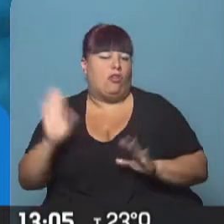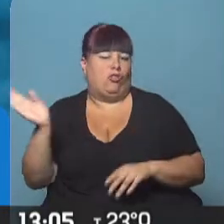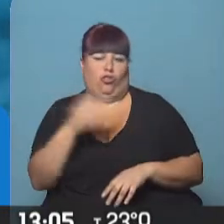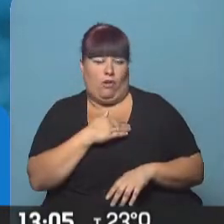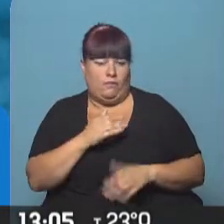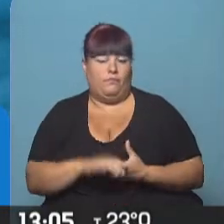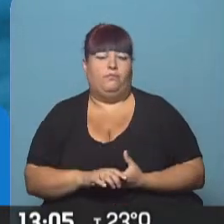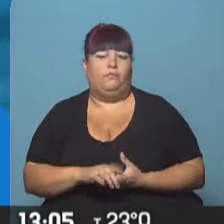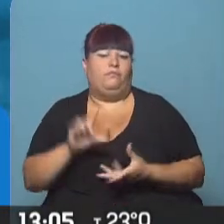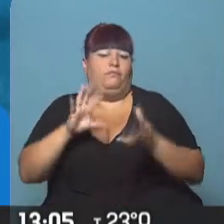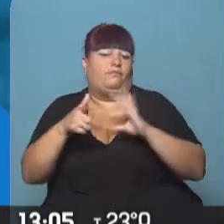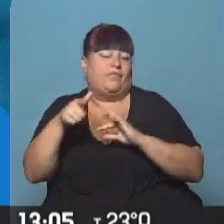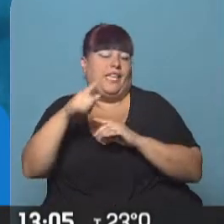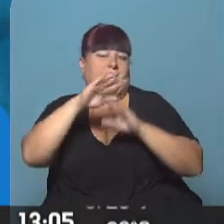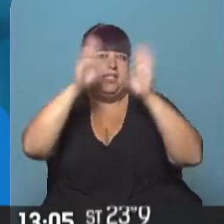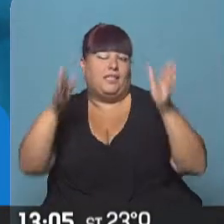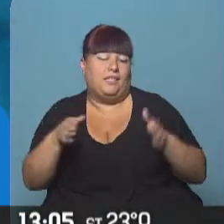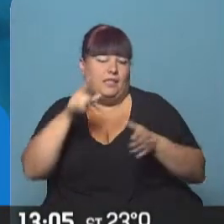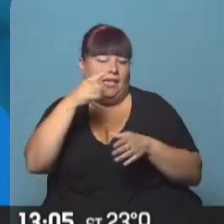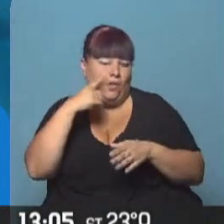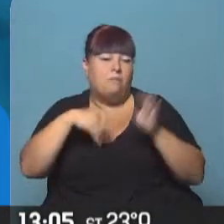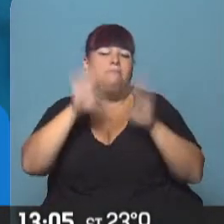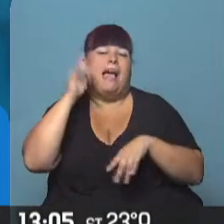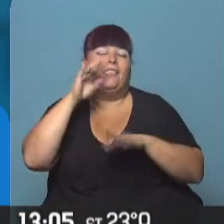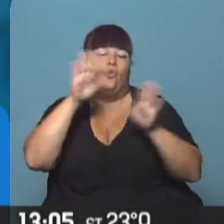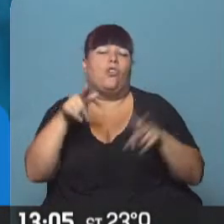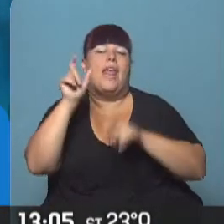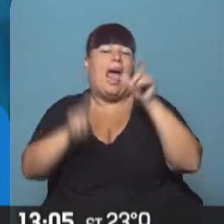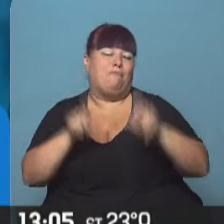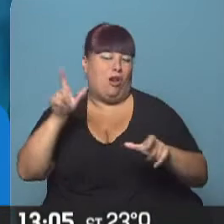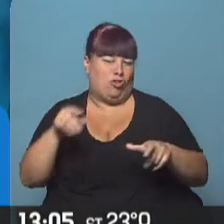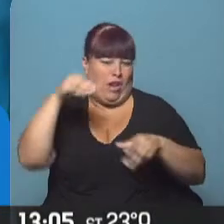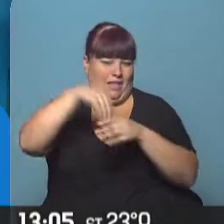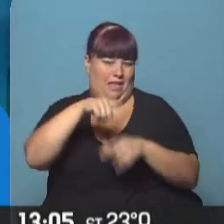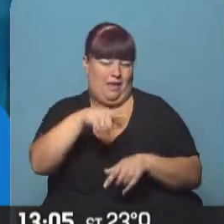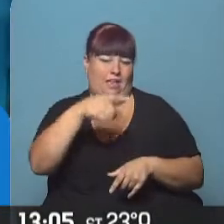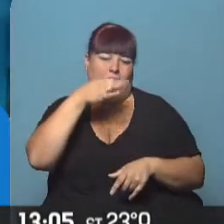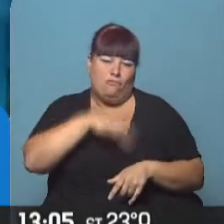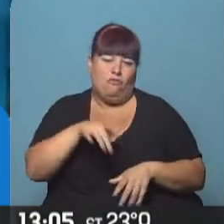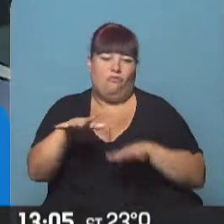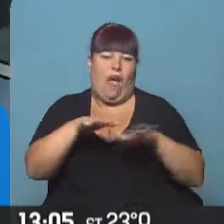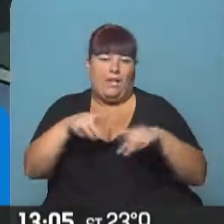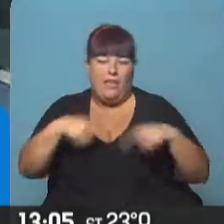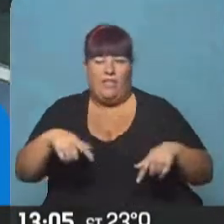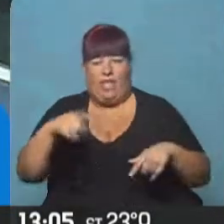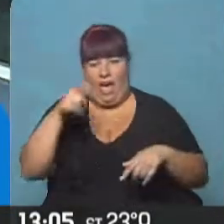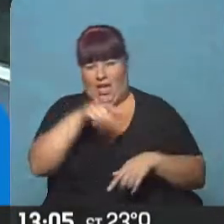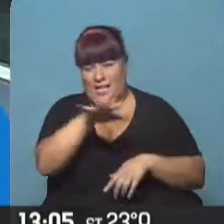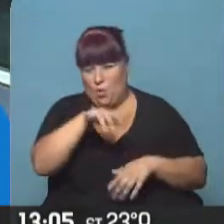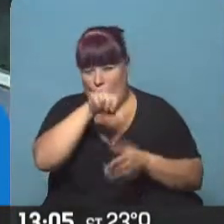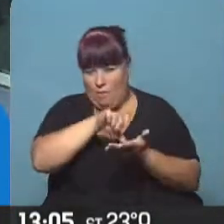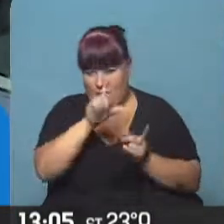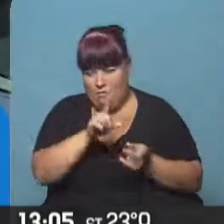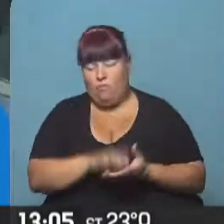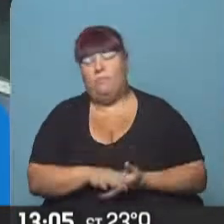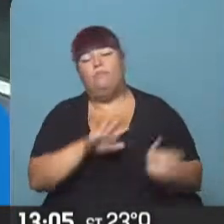caso, de esas instituciones, más que de las instituciones, de las personas que ejecutan algún tipo de actividad en esos lugares. Por